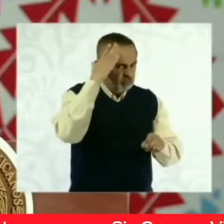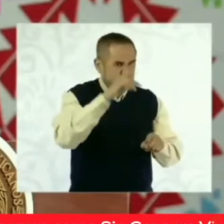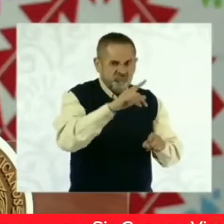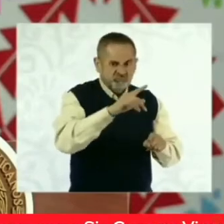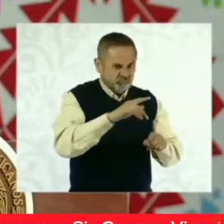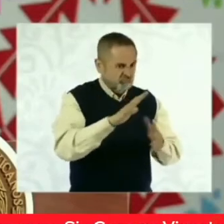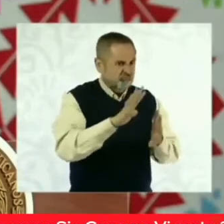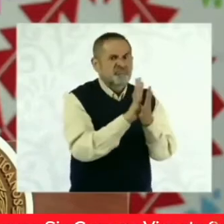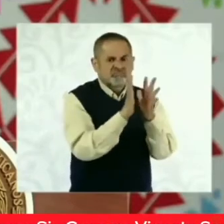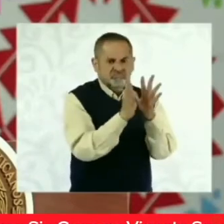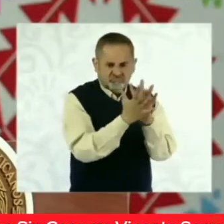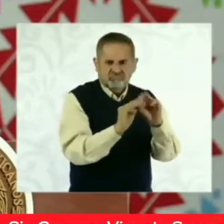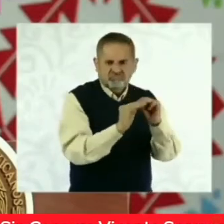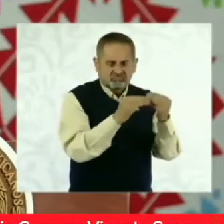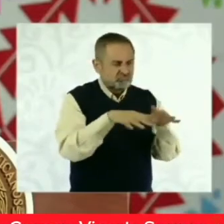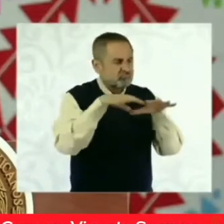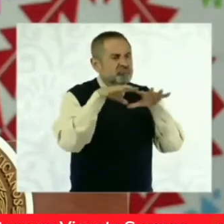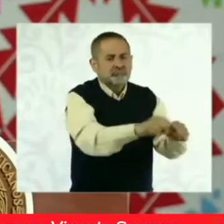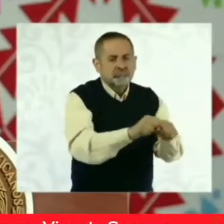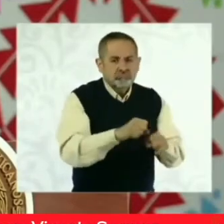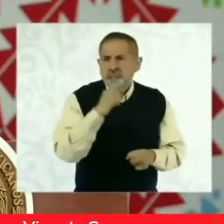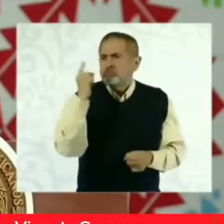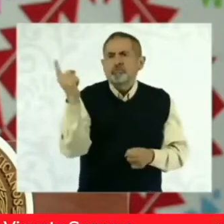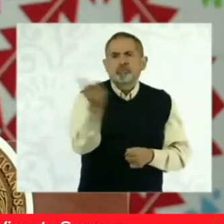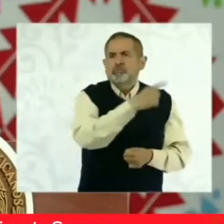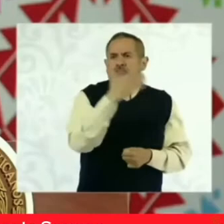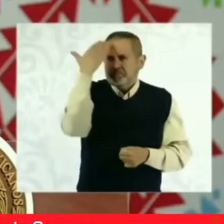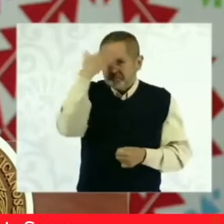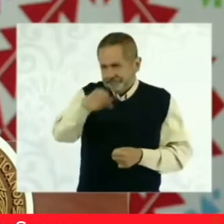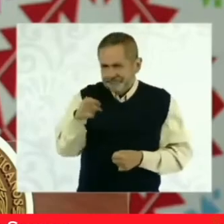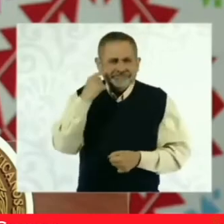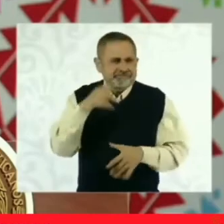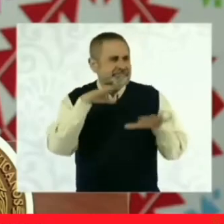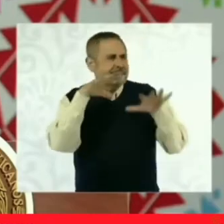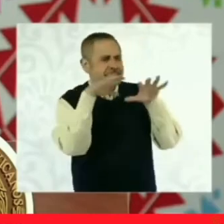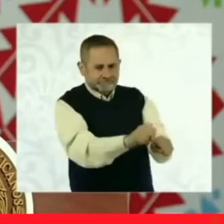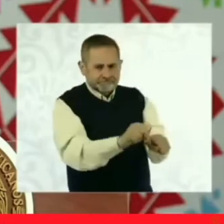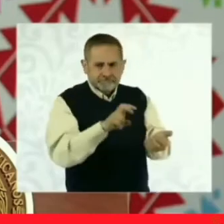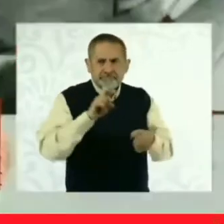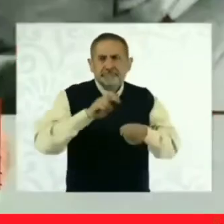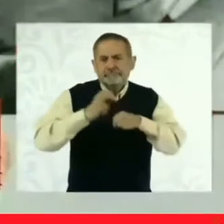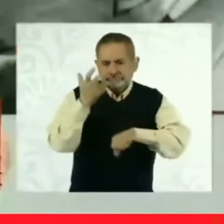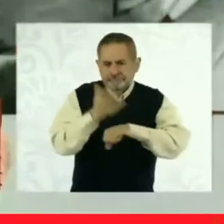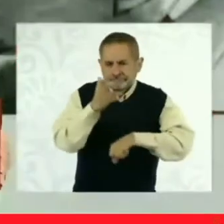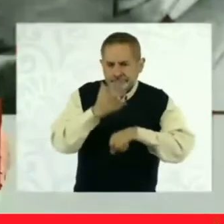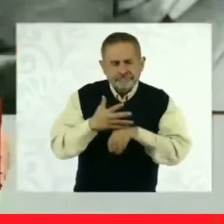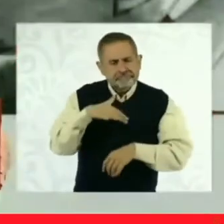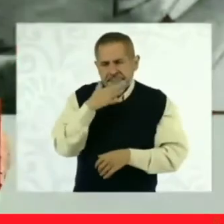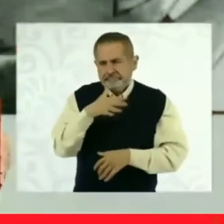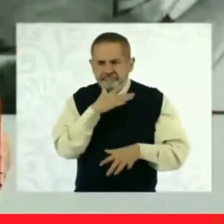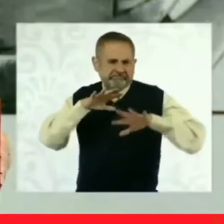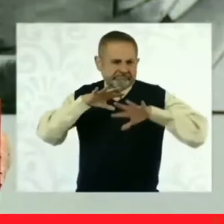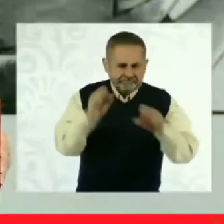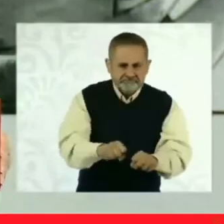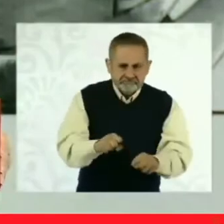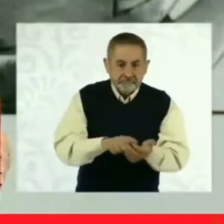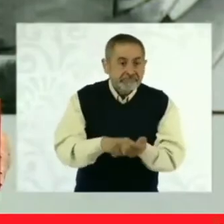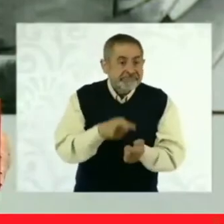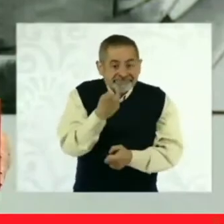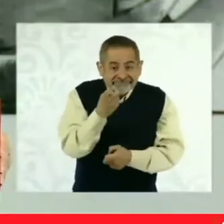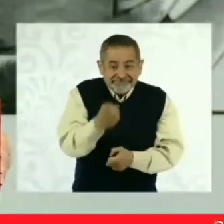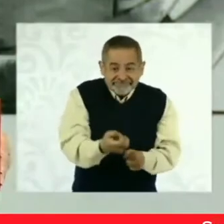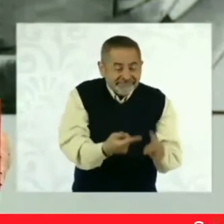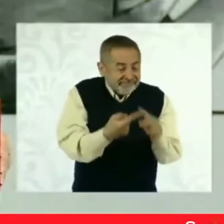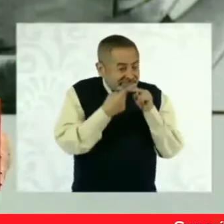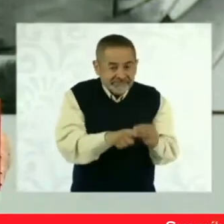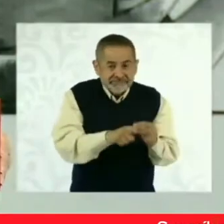narcotraficante, que todo mundo sabe cómo se dio en Estados Unidos, a